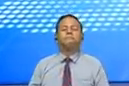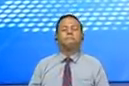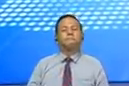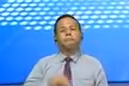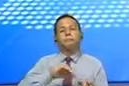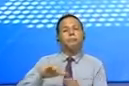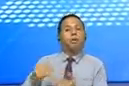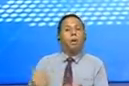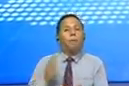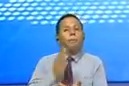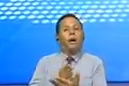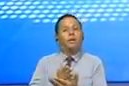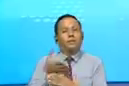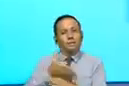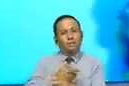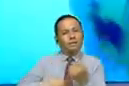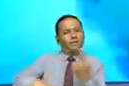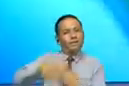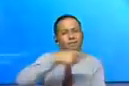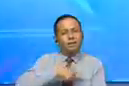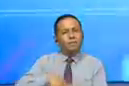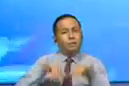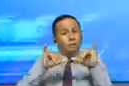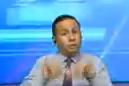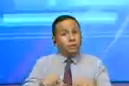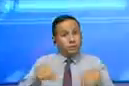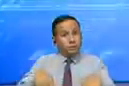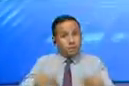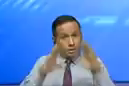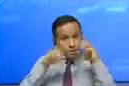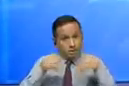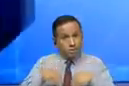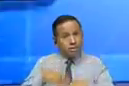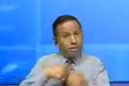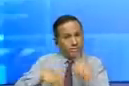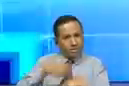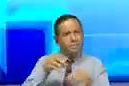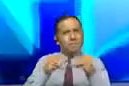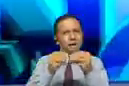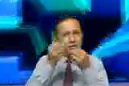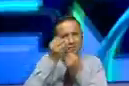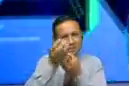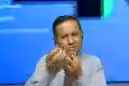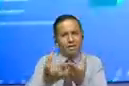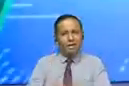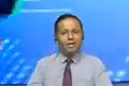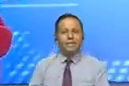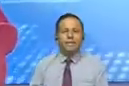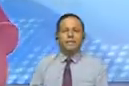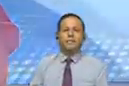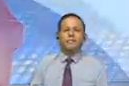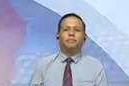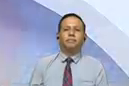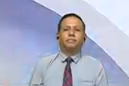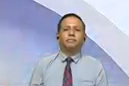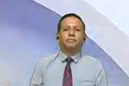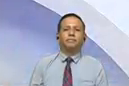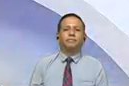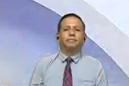Vámonos a una pausa comercial, amigos televidentes, pero permanezcan en nuestra sintonía, que regresamos con más información.